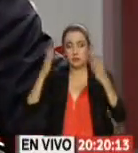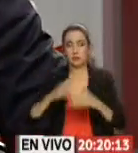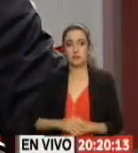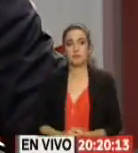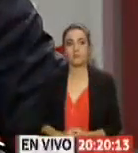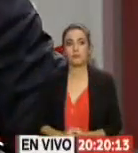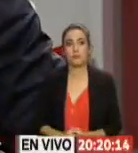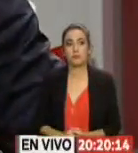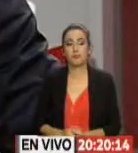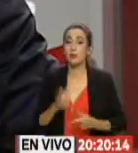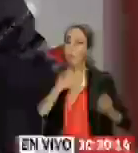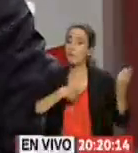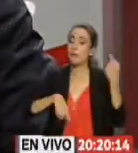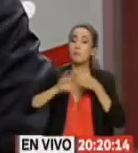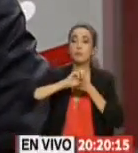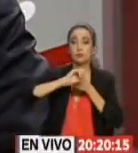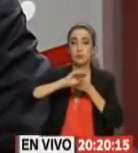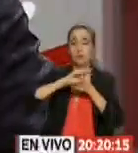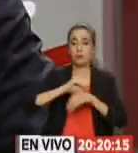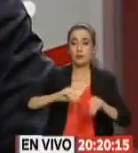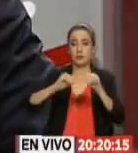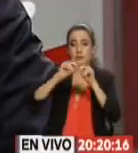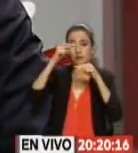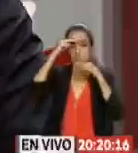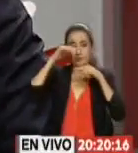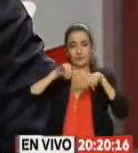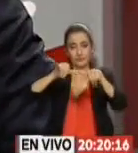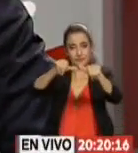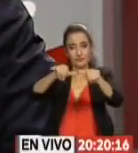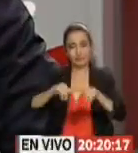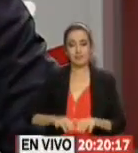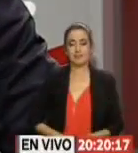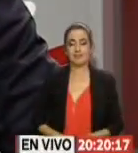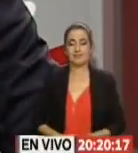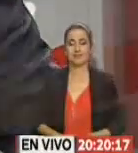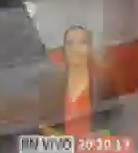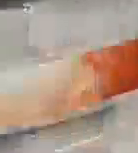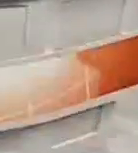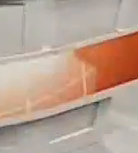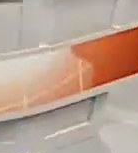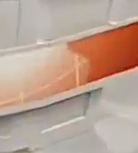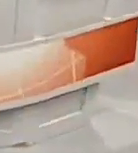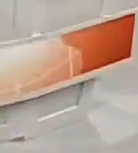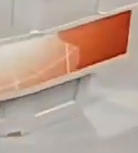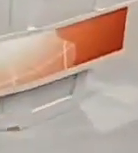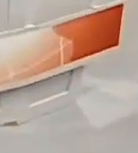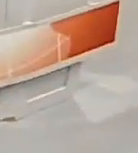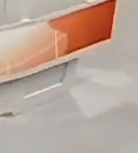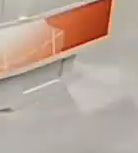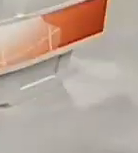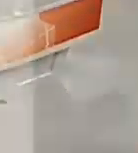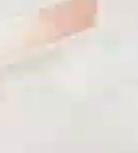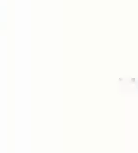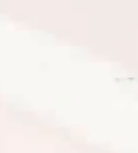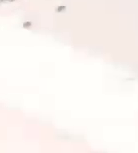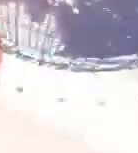bolivariana. Vamos a hacer una pausa, regresamos en breve con más noticias. Sigan con nosotros aquí en Telediario.